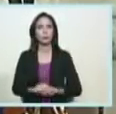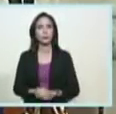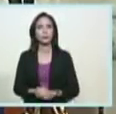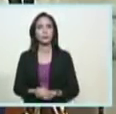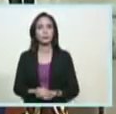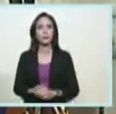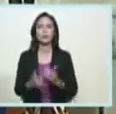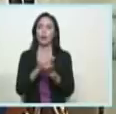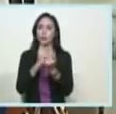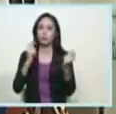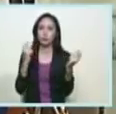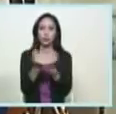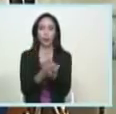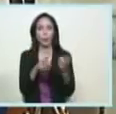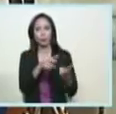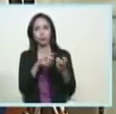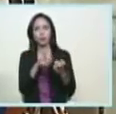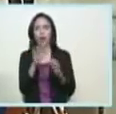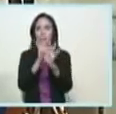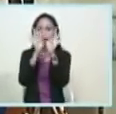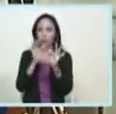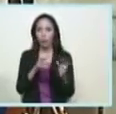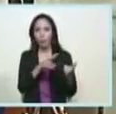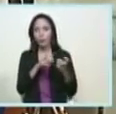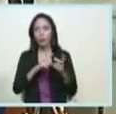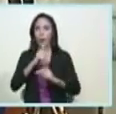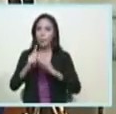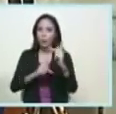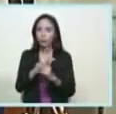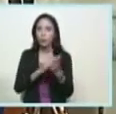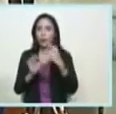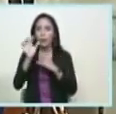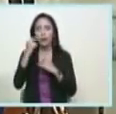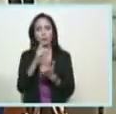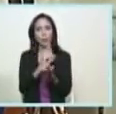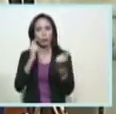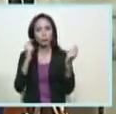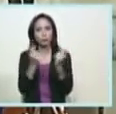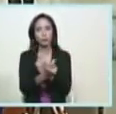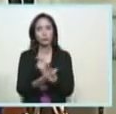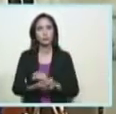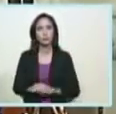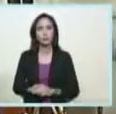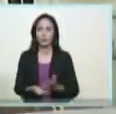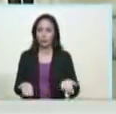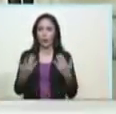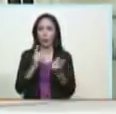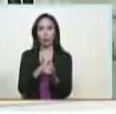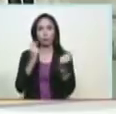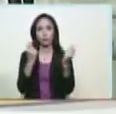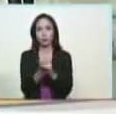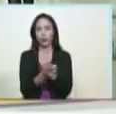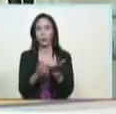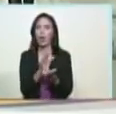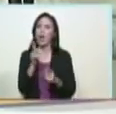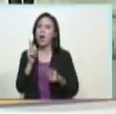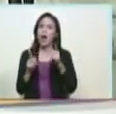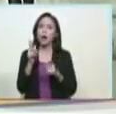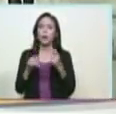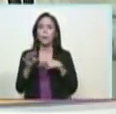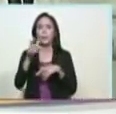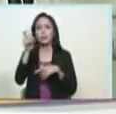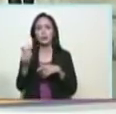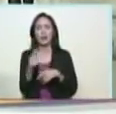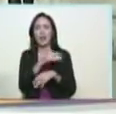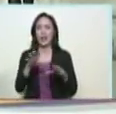totalmente el poder adquisitivo y productivo de la nación cambios y hay gente que se resiste a